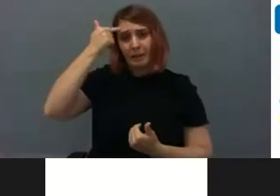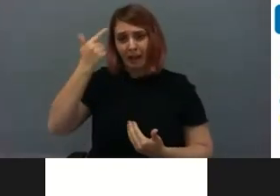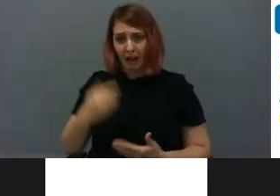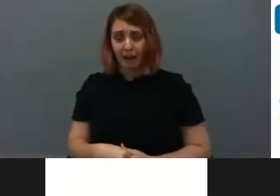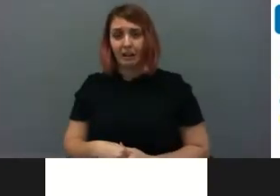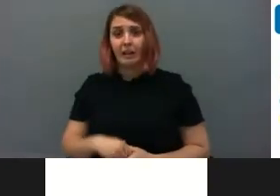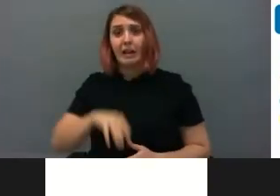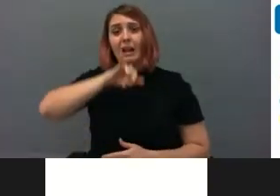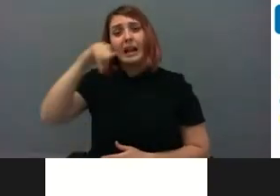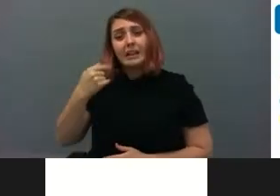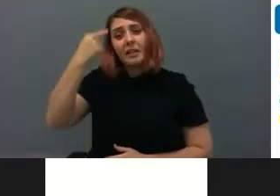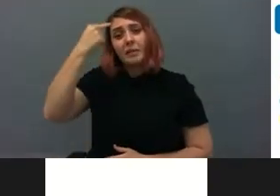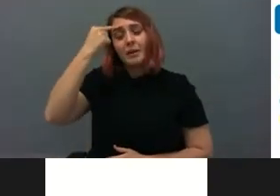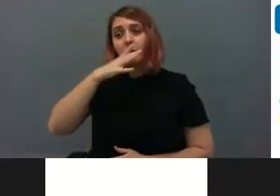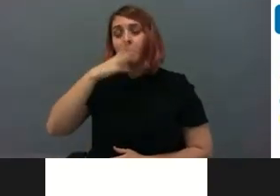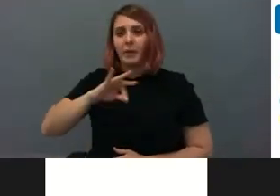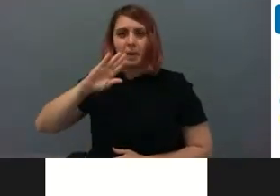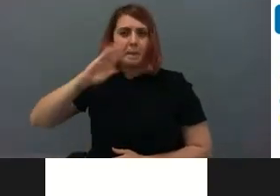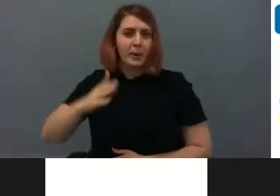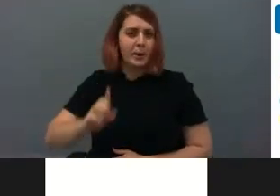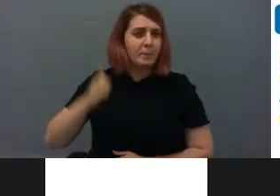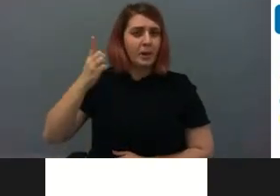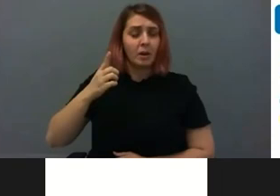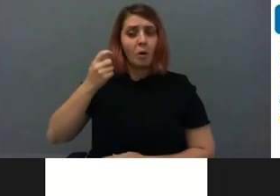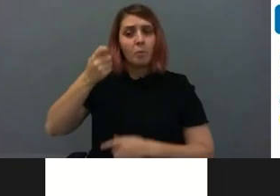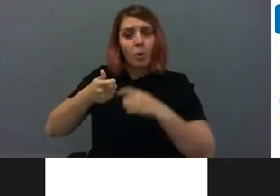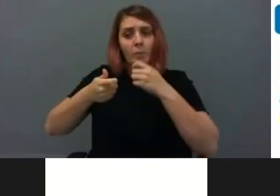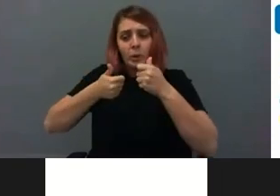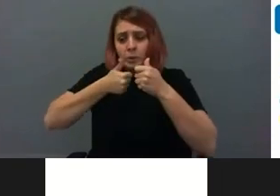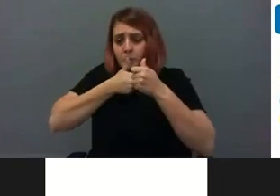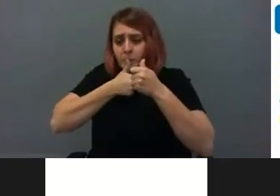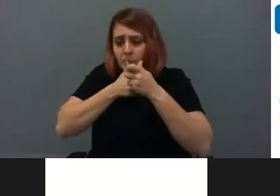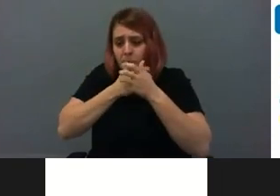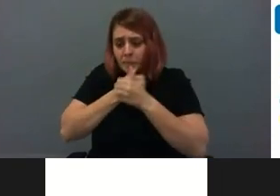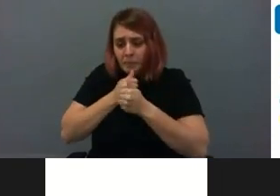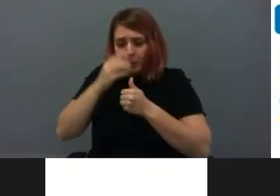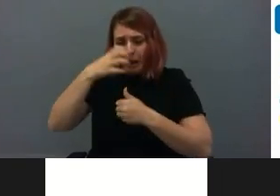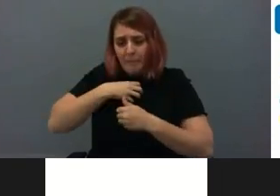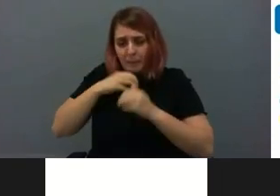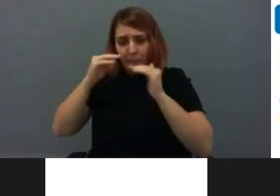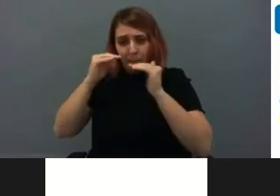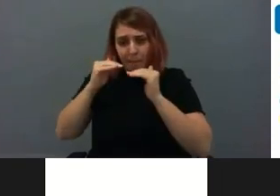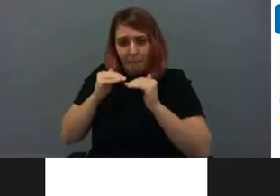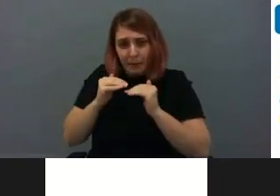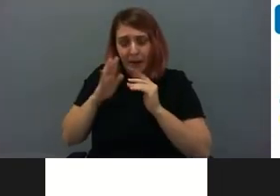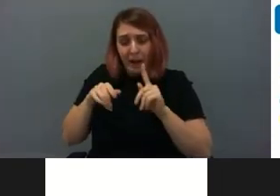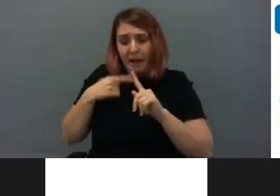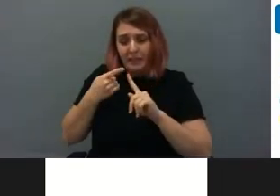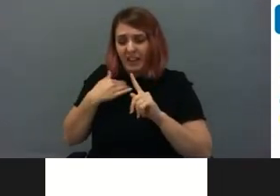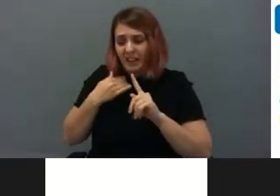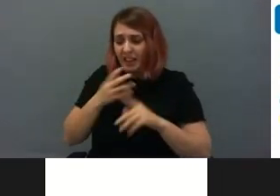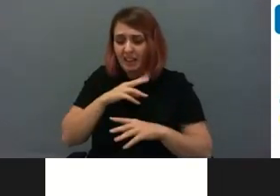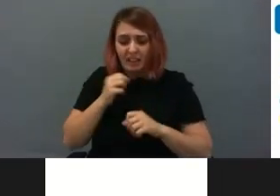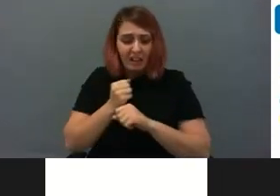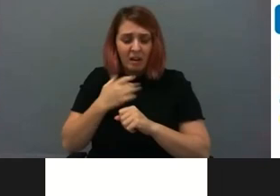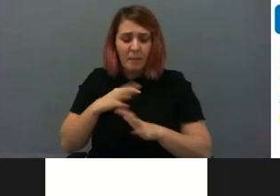cansancio mental es, en mi opinión, el más dañino. Te va consumiendo poco a poco, incapacitándote y haciéndote aborrecer el trabajo que haces. Llega hasta